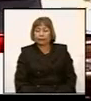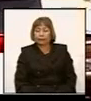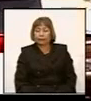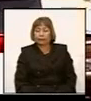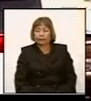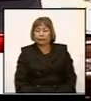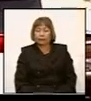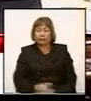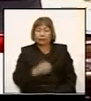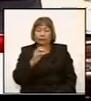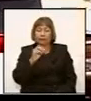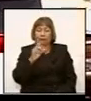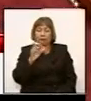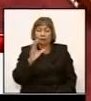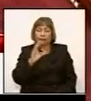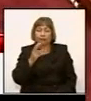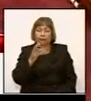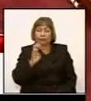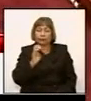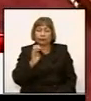Congresista Olaechea, tiene la palabra.